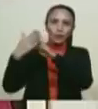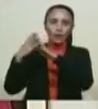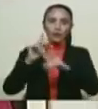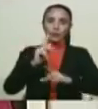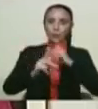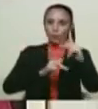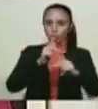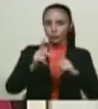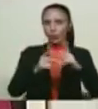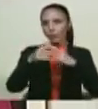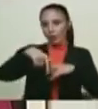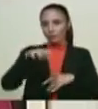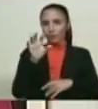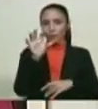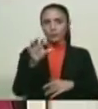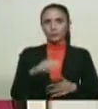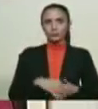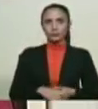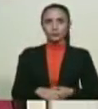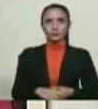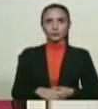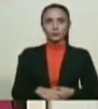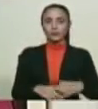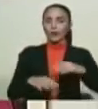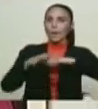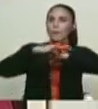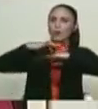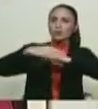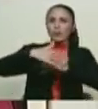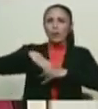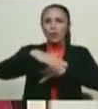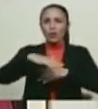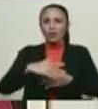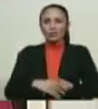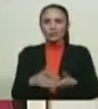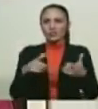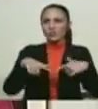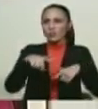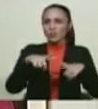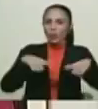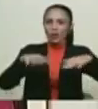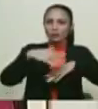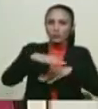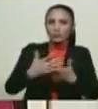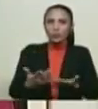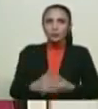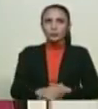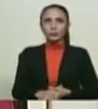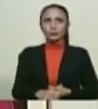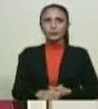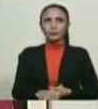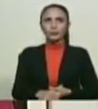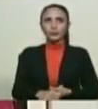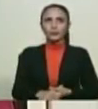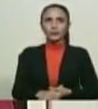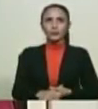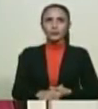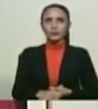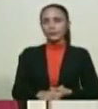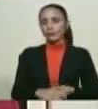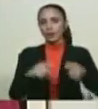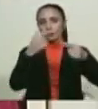del país, del municipio Obispo, la cooperativa Caño